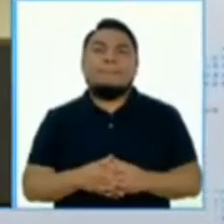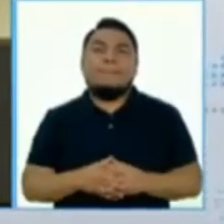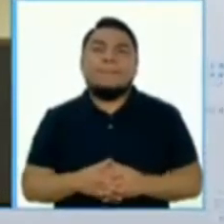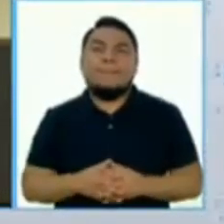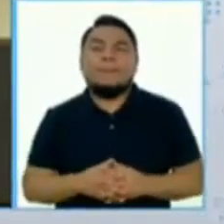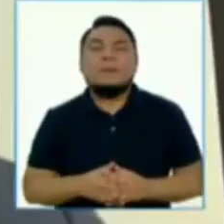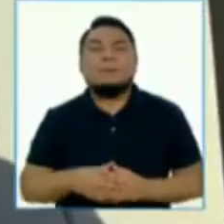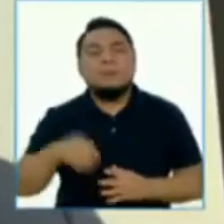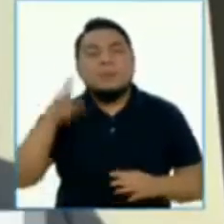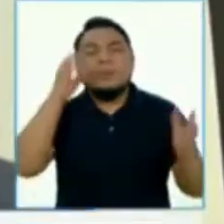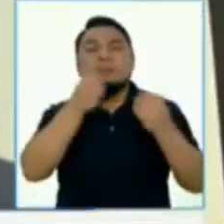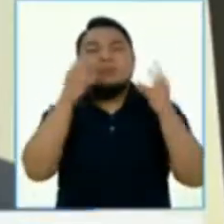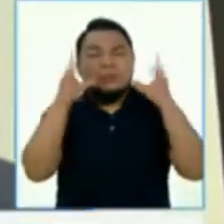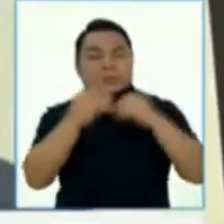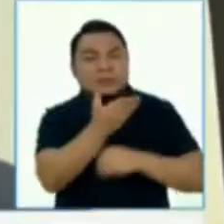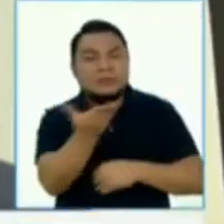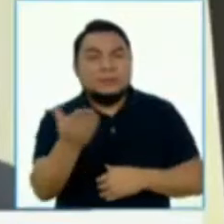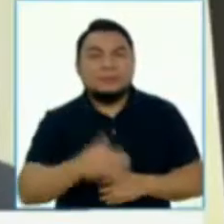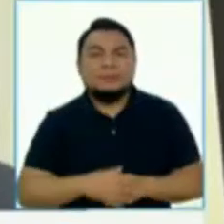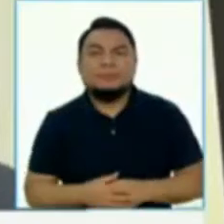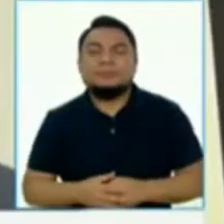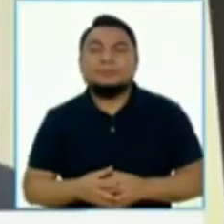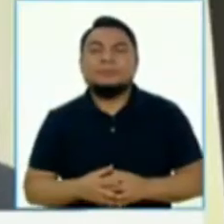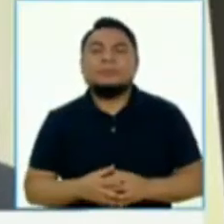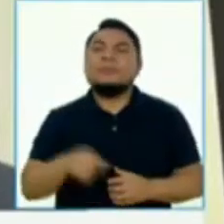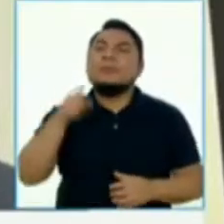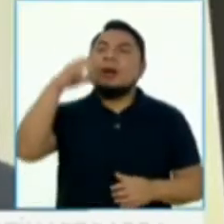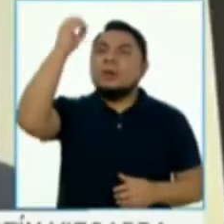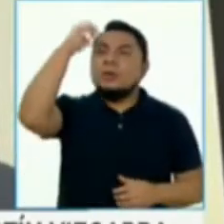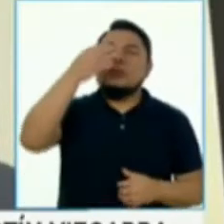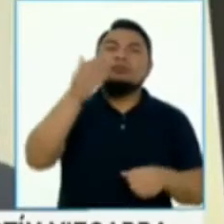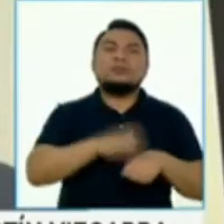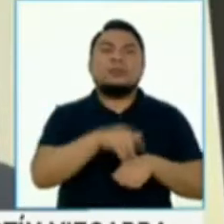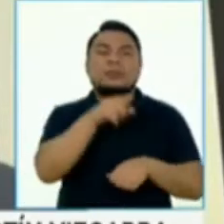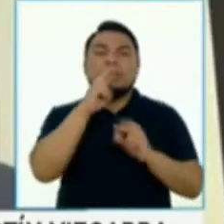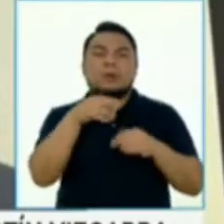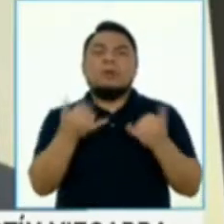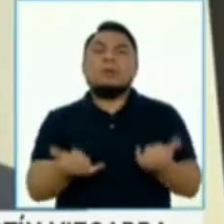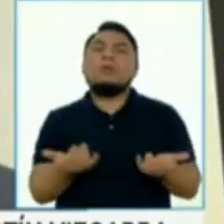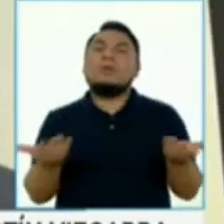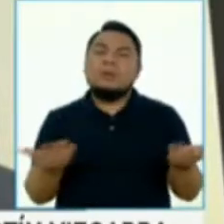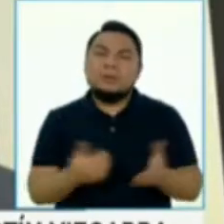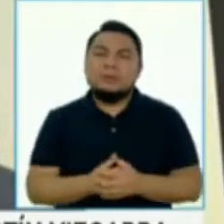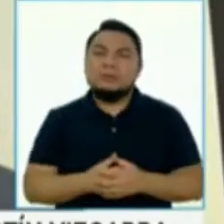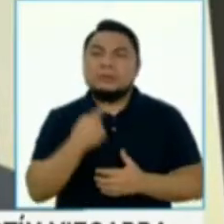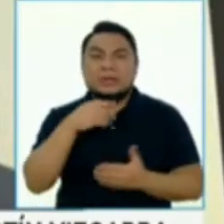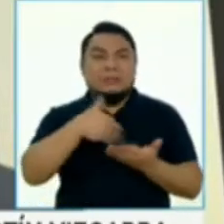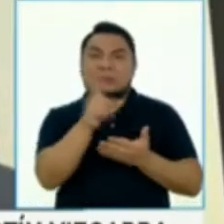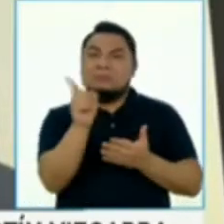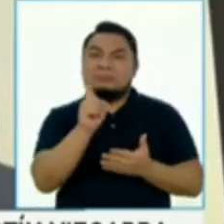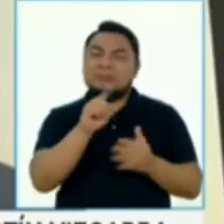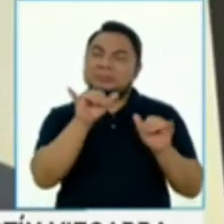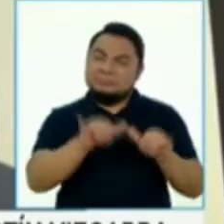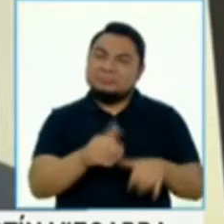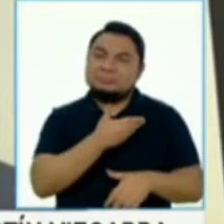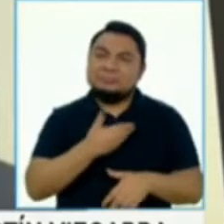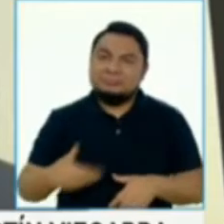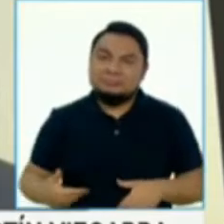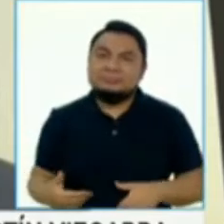vuestras noches de enrique buenas noches carla su punto de vista respecto al resultado del día de hoy no hay vacancias